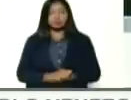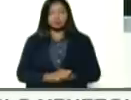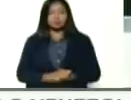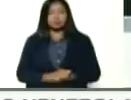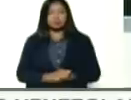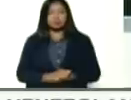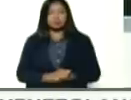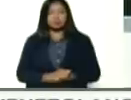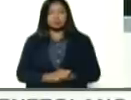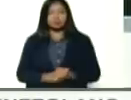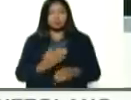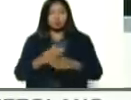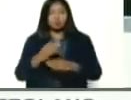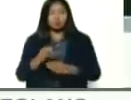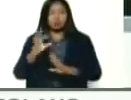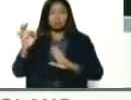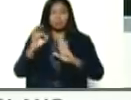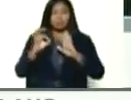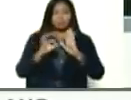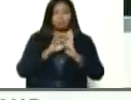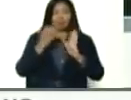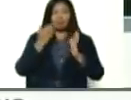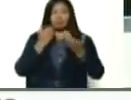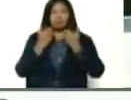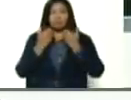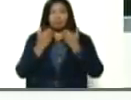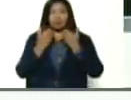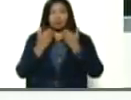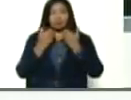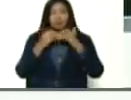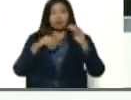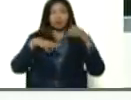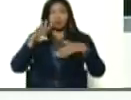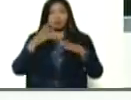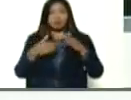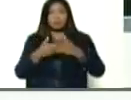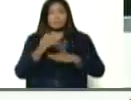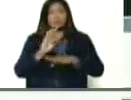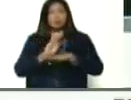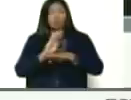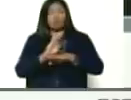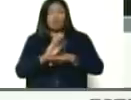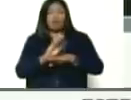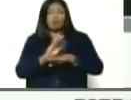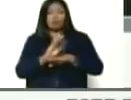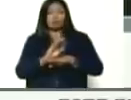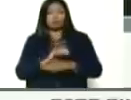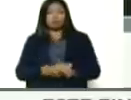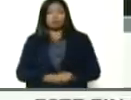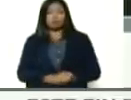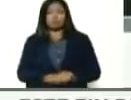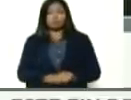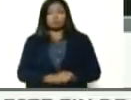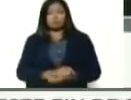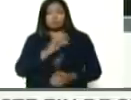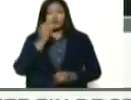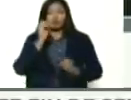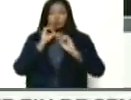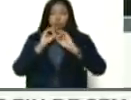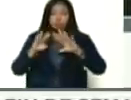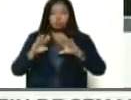a pesar de que puedan recibir la enfermedad están 14 veces protegidas y no transmiten la